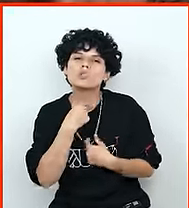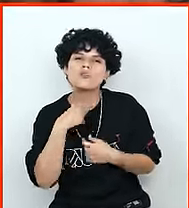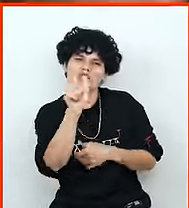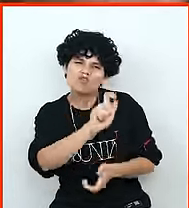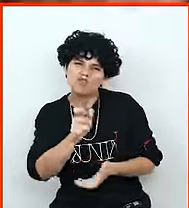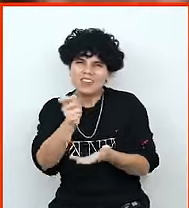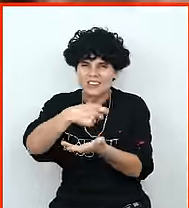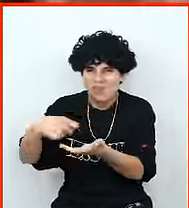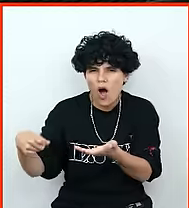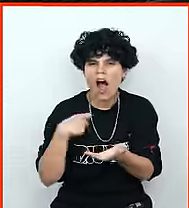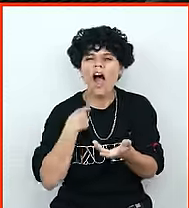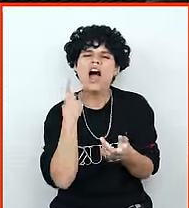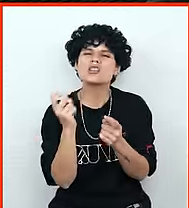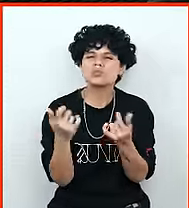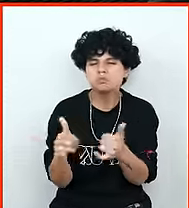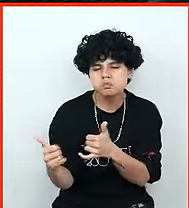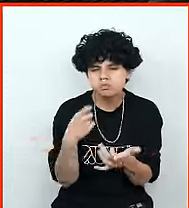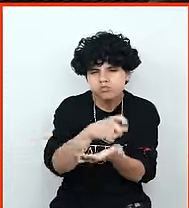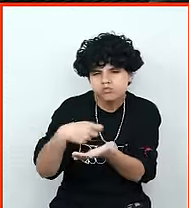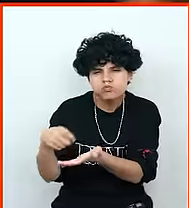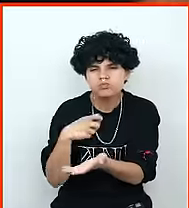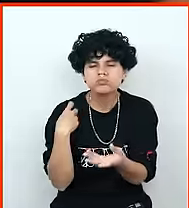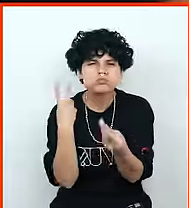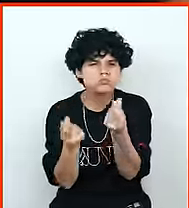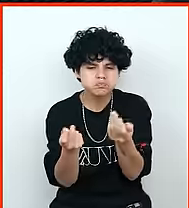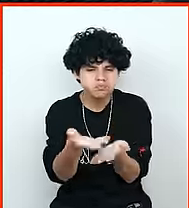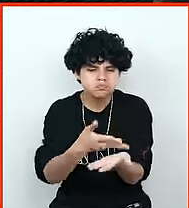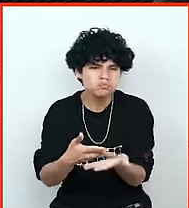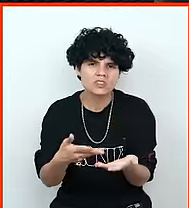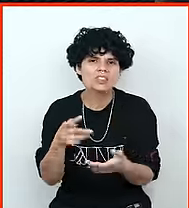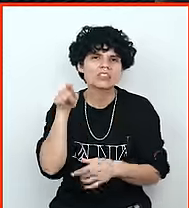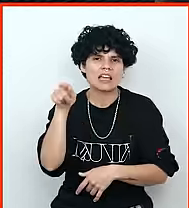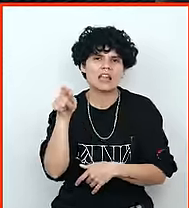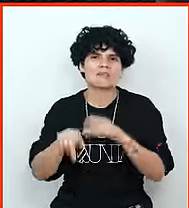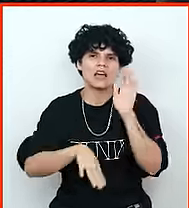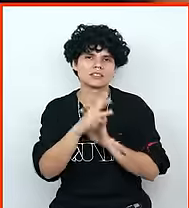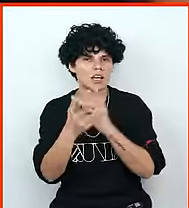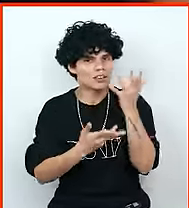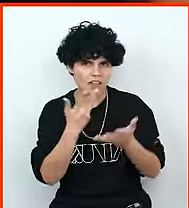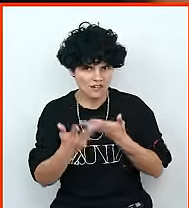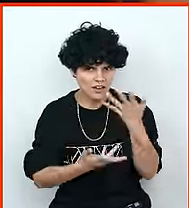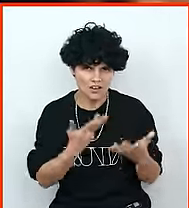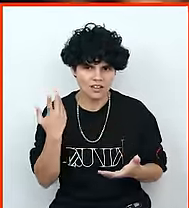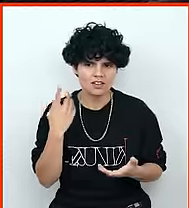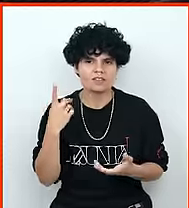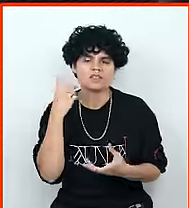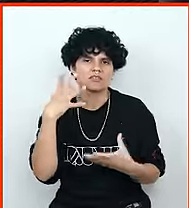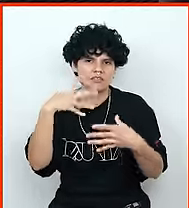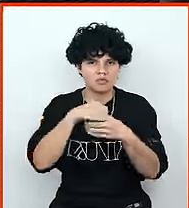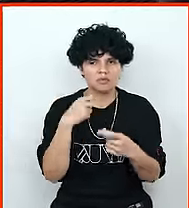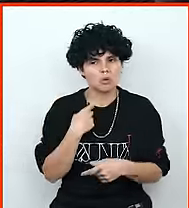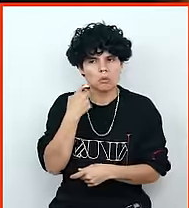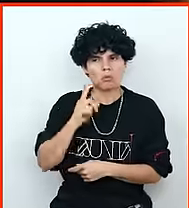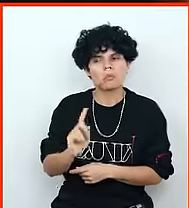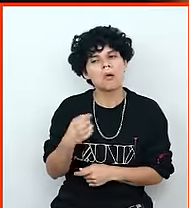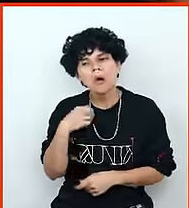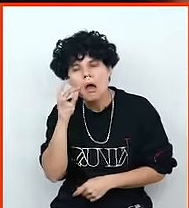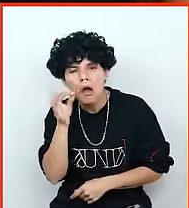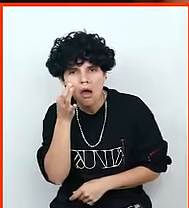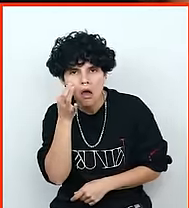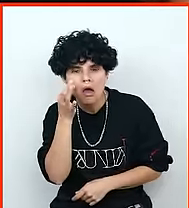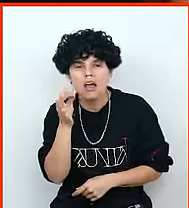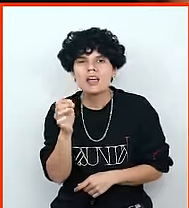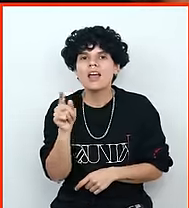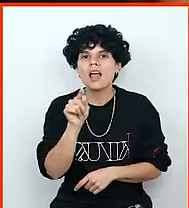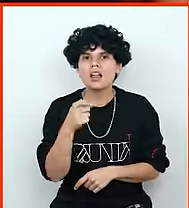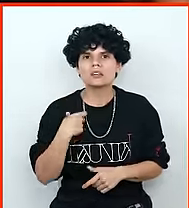con mi croquera, mi sticker, plumón jumbo, linterna, qué sé yo, las manos cochinas. Él era más metido en la bola de todo esto que era como en un mundo desconocido. Pues. Entonces él me tiró los